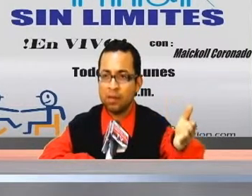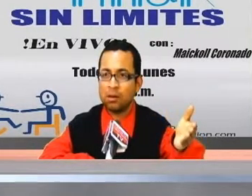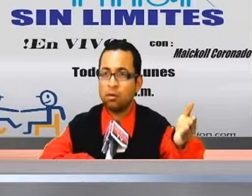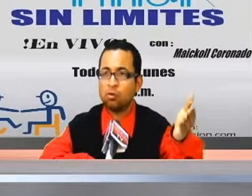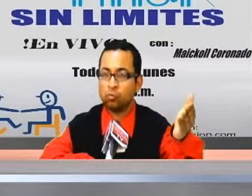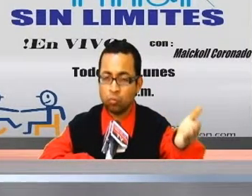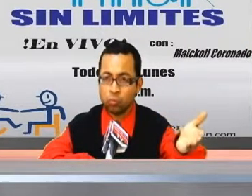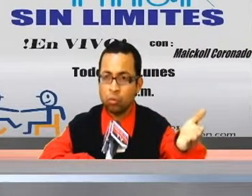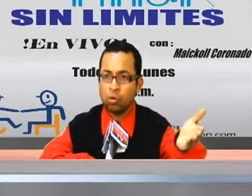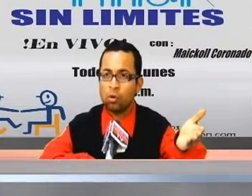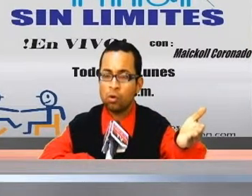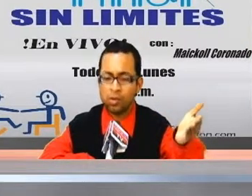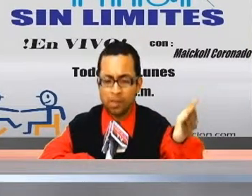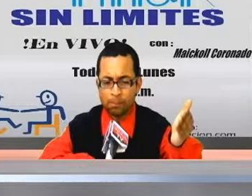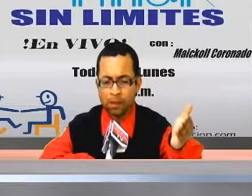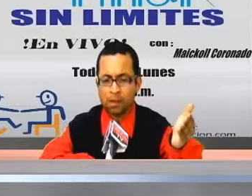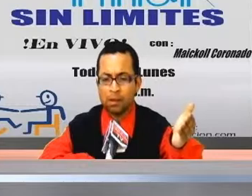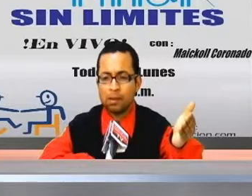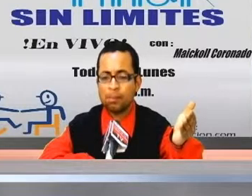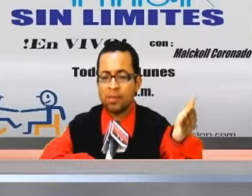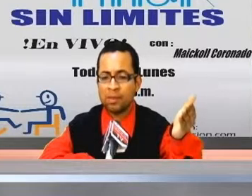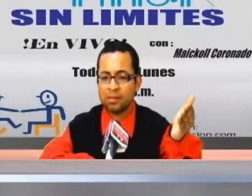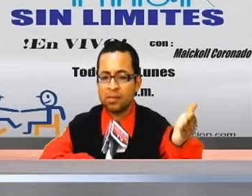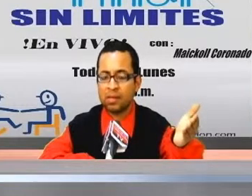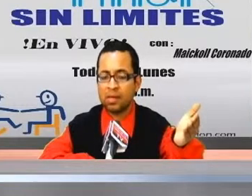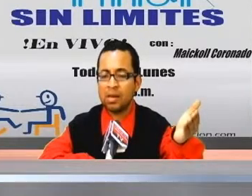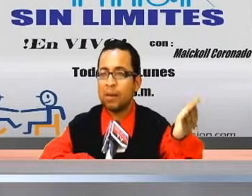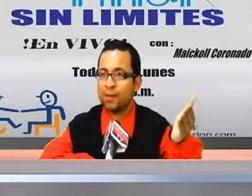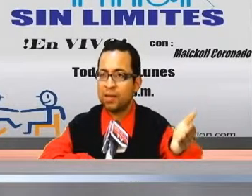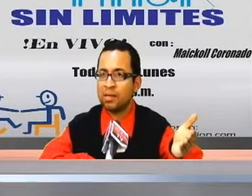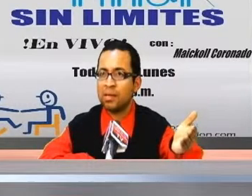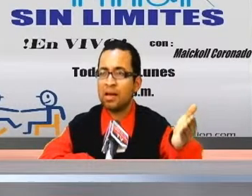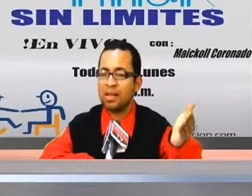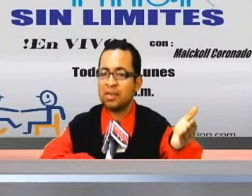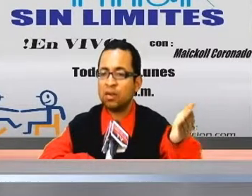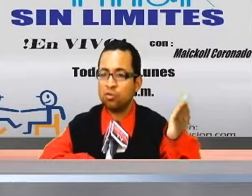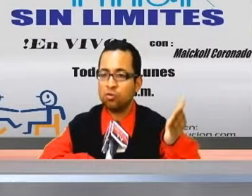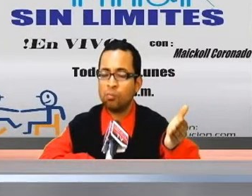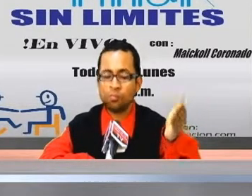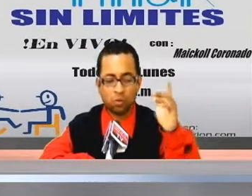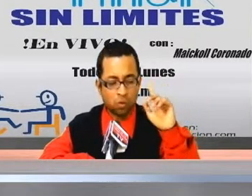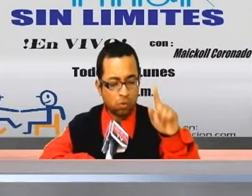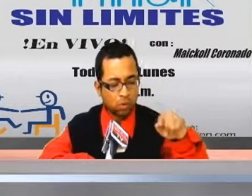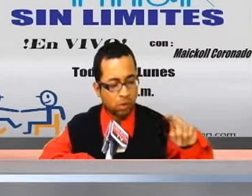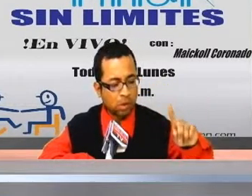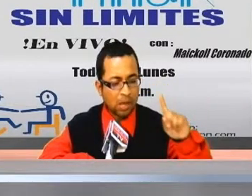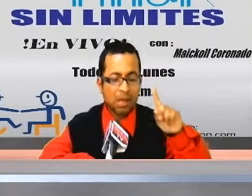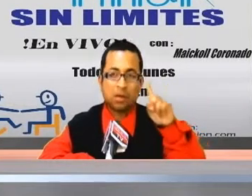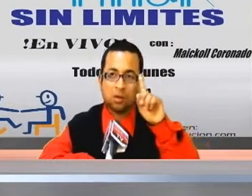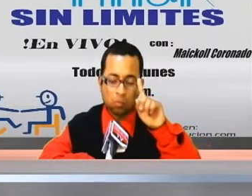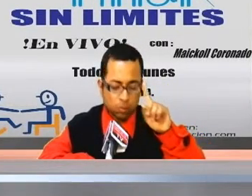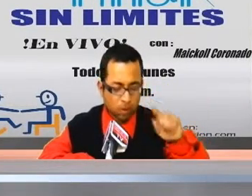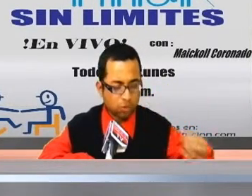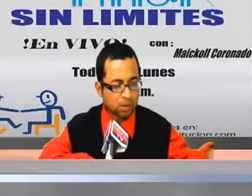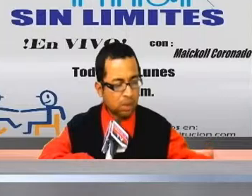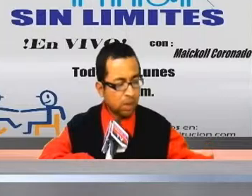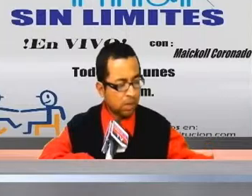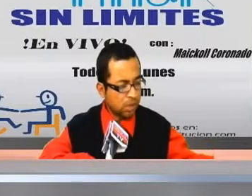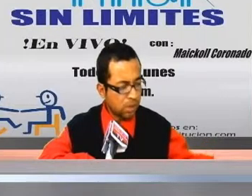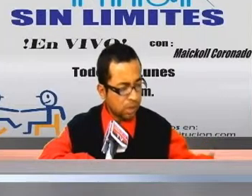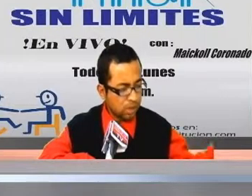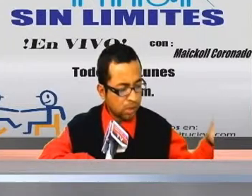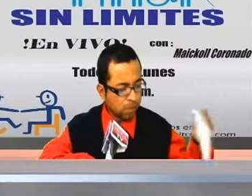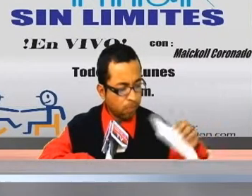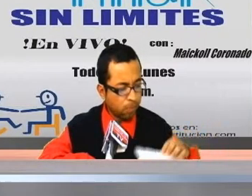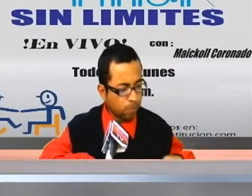mediante el YouTube y también mediante la página de la Casa de la Constitución.com. Una cosa,